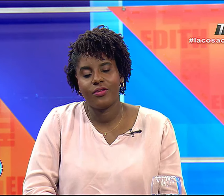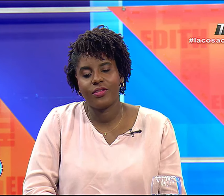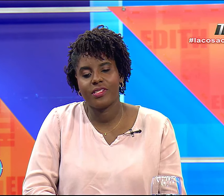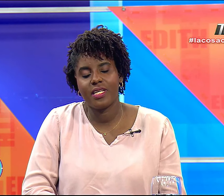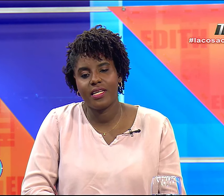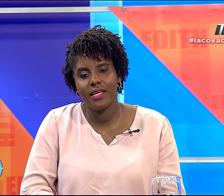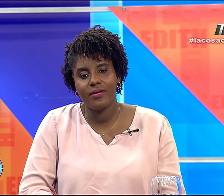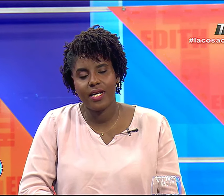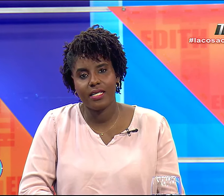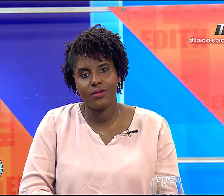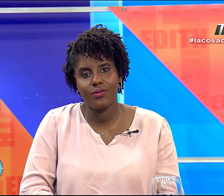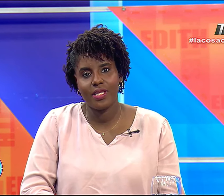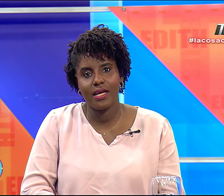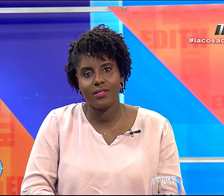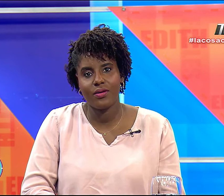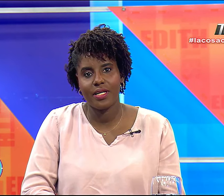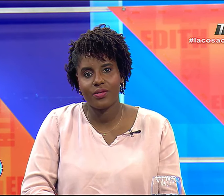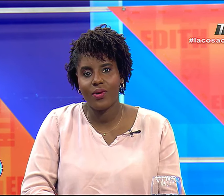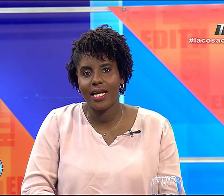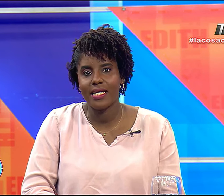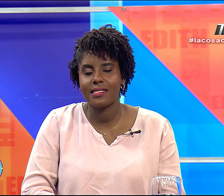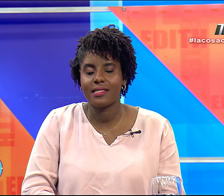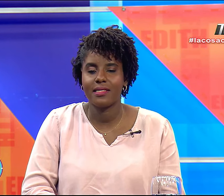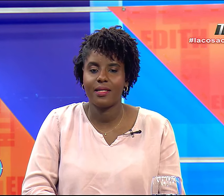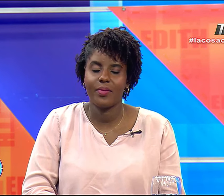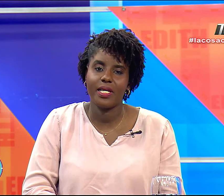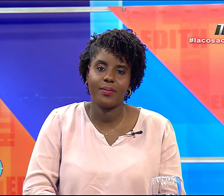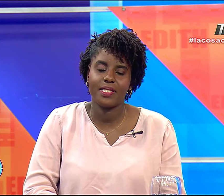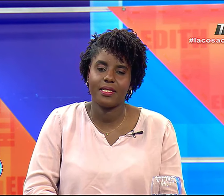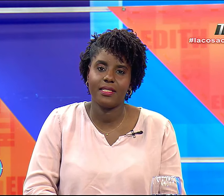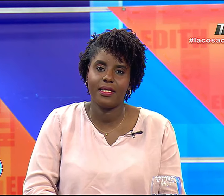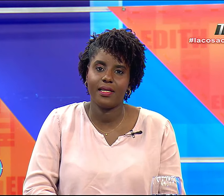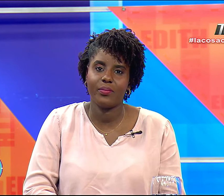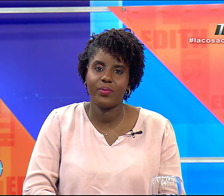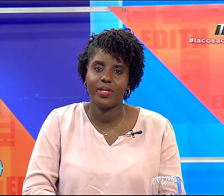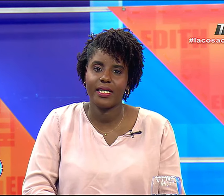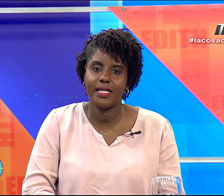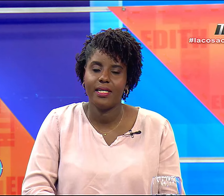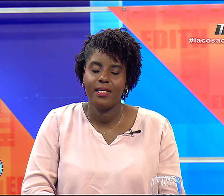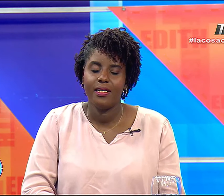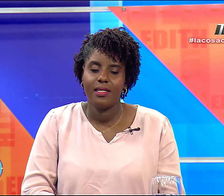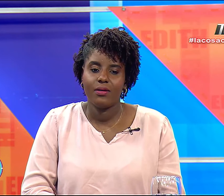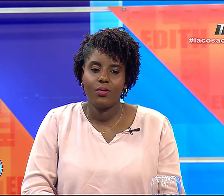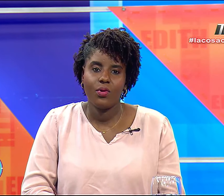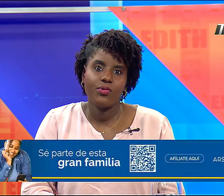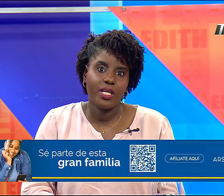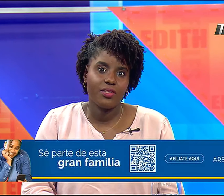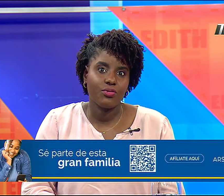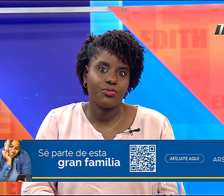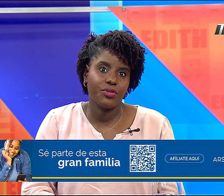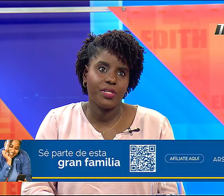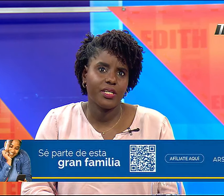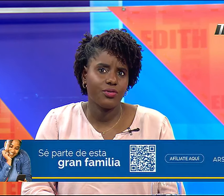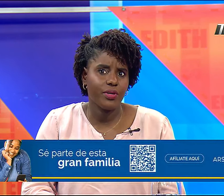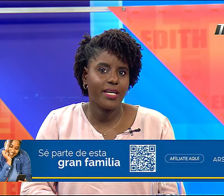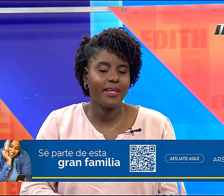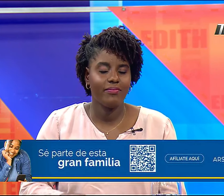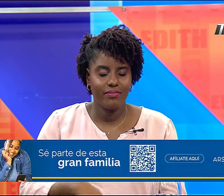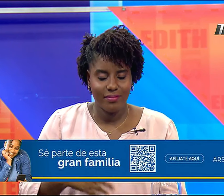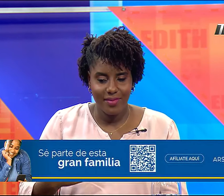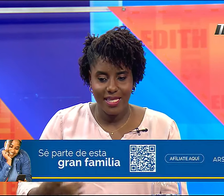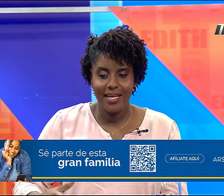en donde se eligieron a las autoridades congresuales y también al presidente de la República, hubo una discusión que